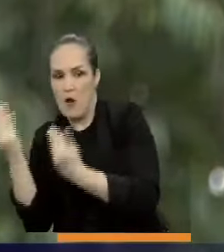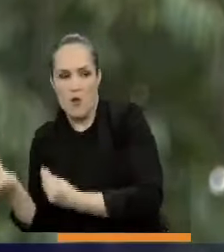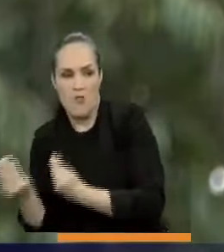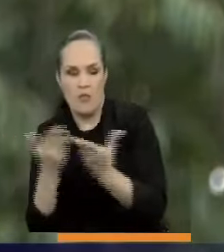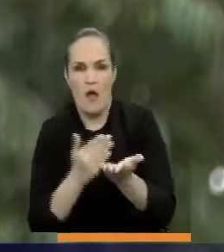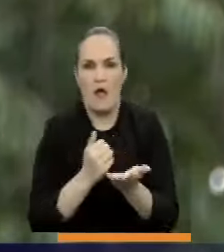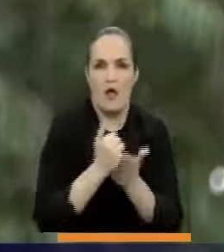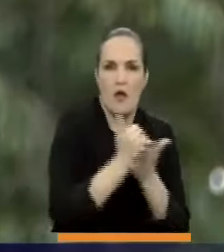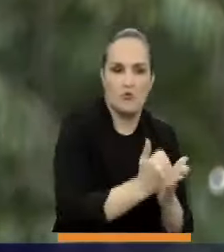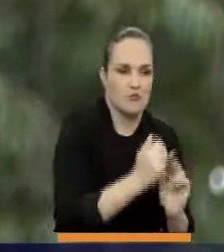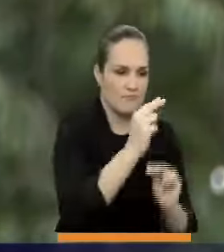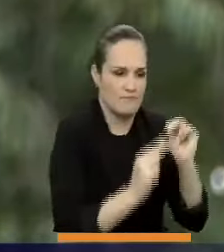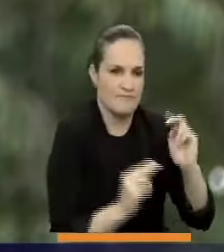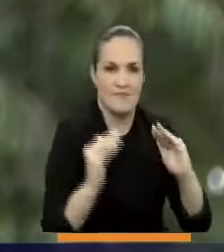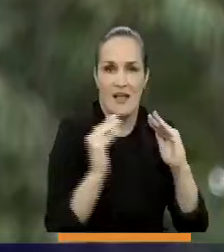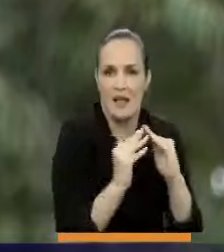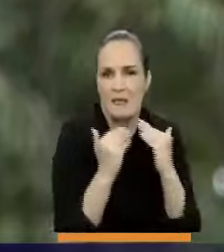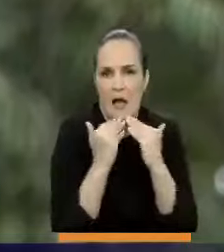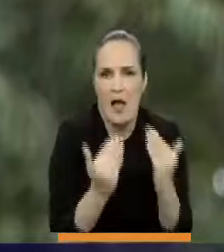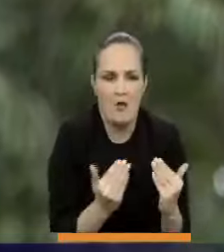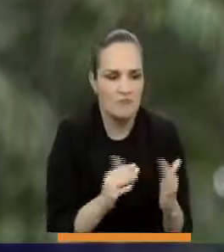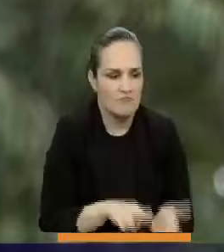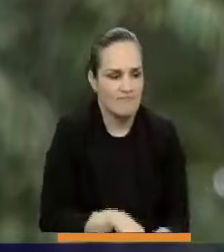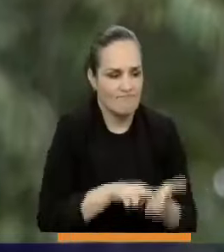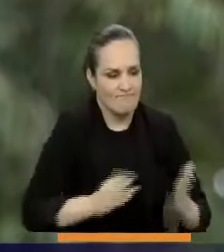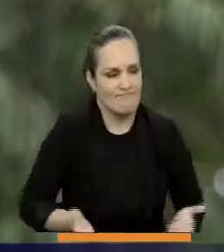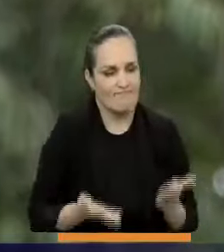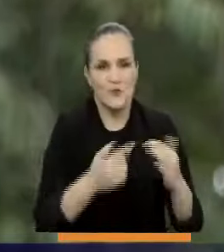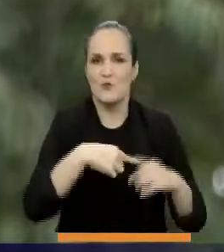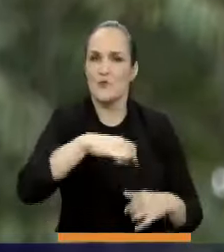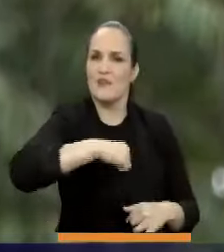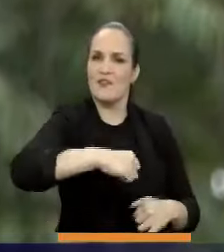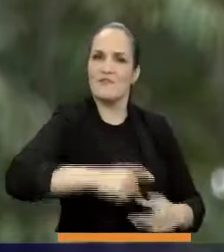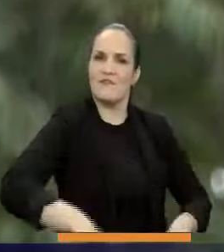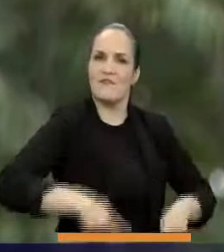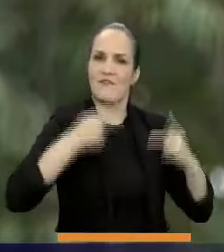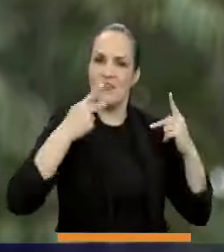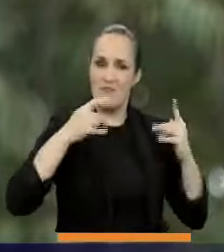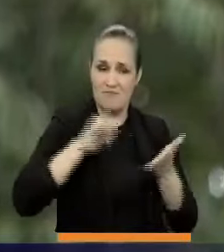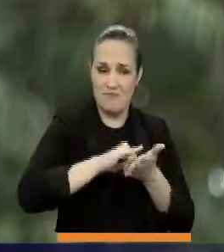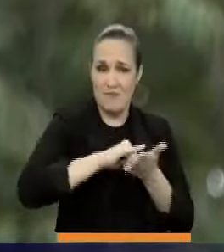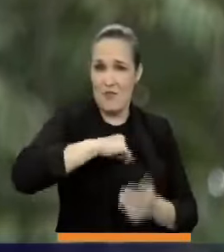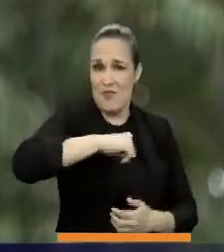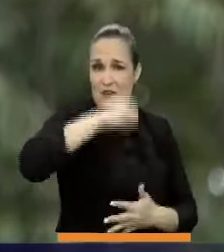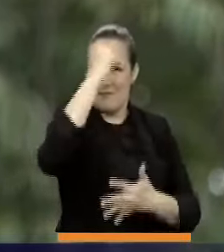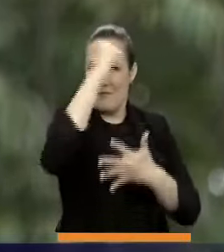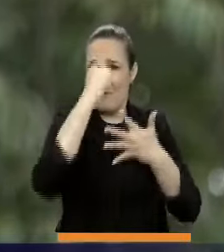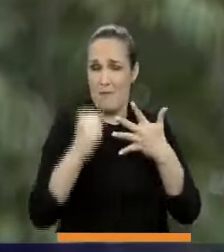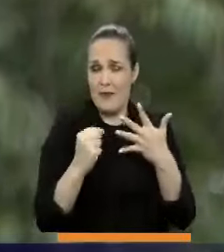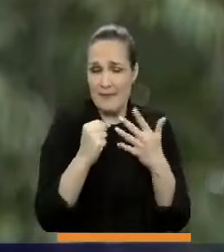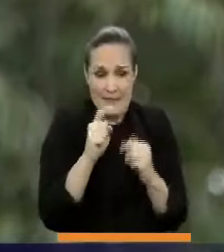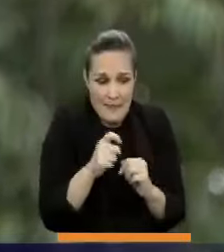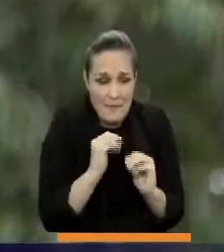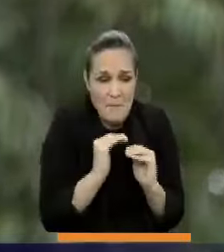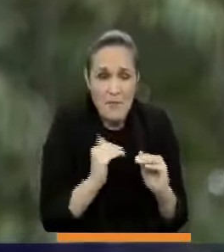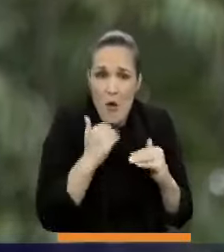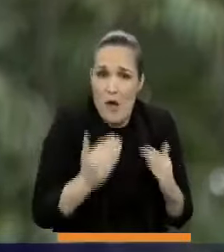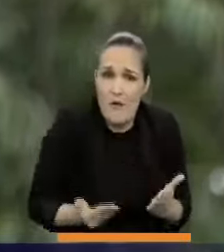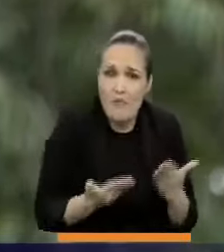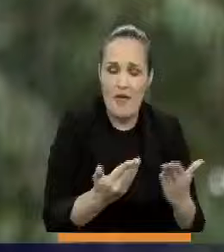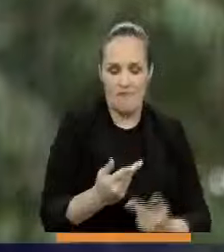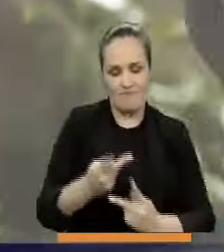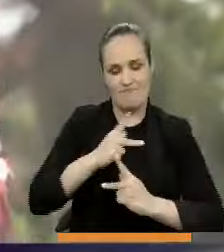que construyan sus viviendas y volver a restablecer como su vida de todos los derechos fundamentales mínimos que se necesitan para uno